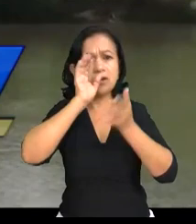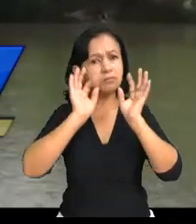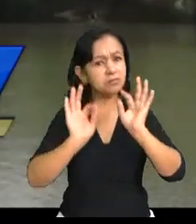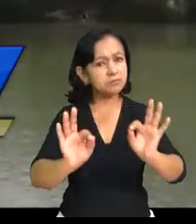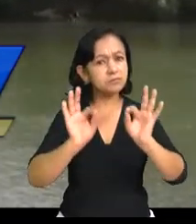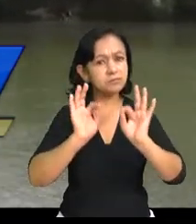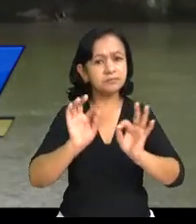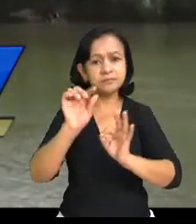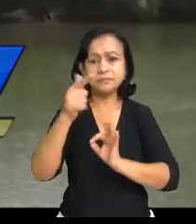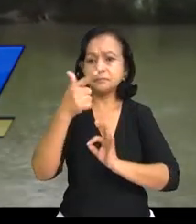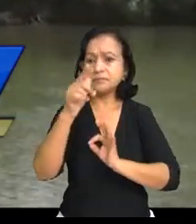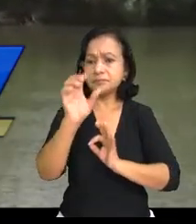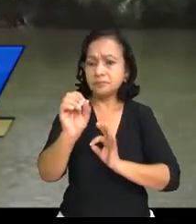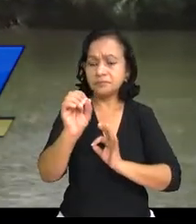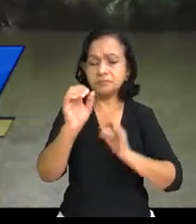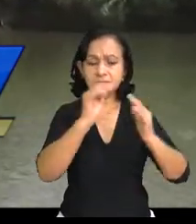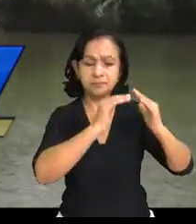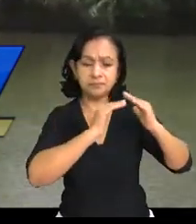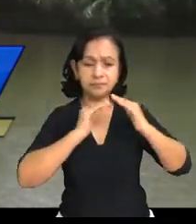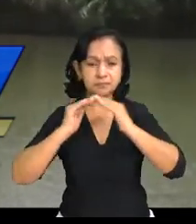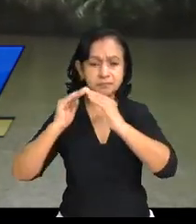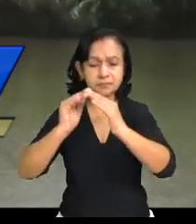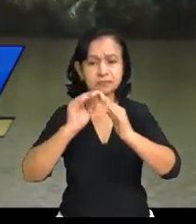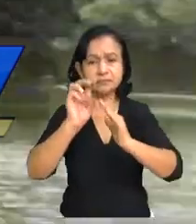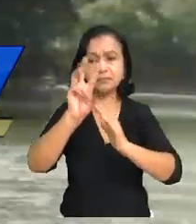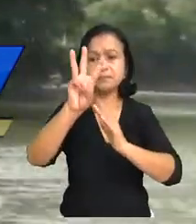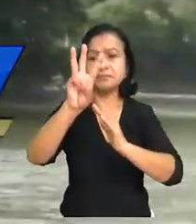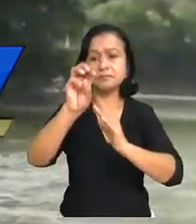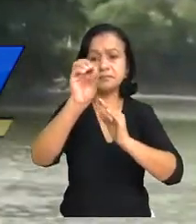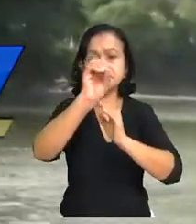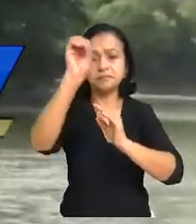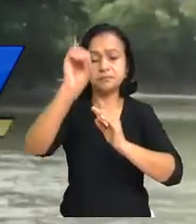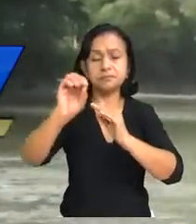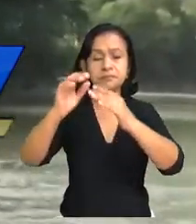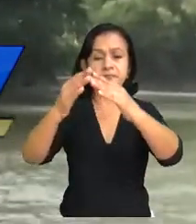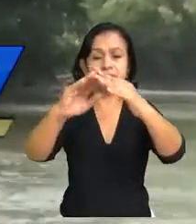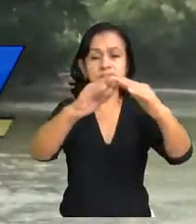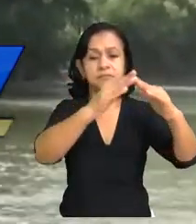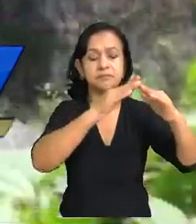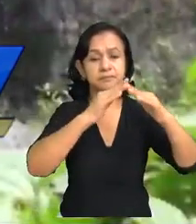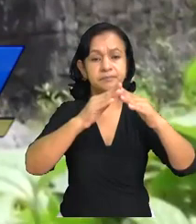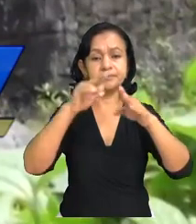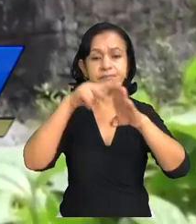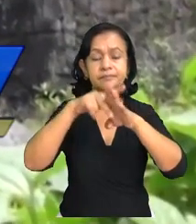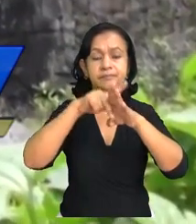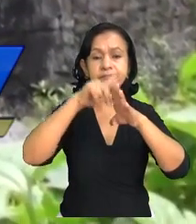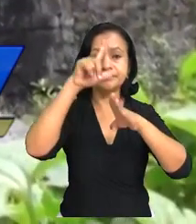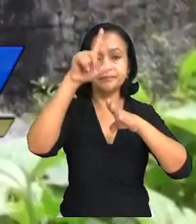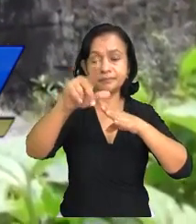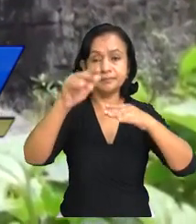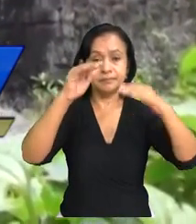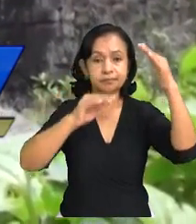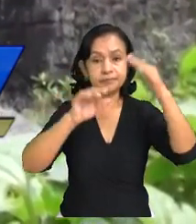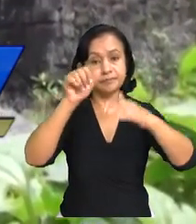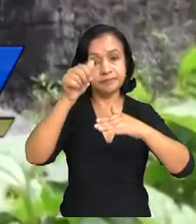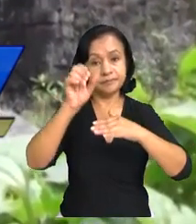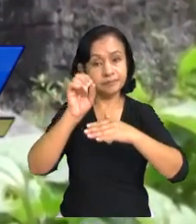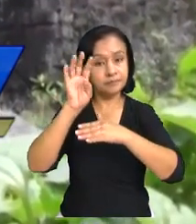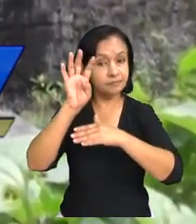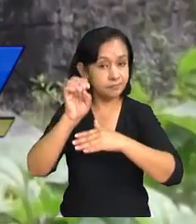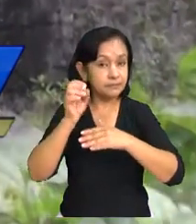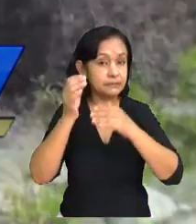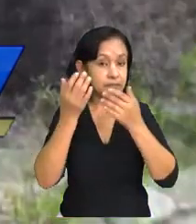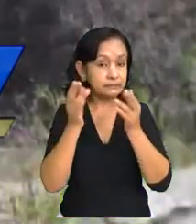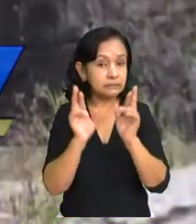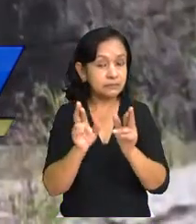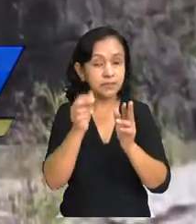humano, 70% es ciudad y 30% rural. 30% rural lo tenemos que subir, tenemos que llegar a un equilibrio de por lo menos 60-40.